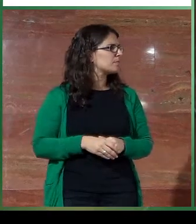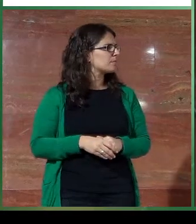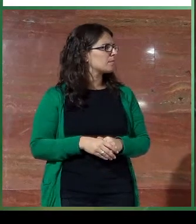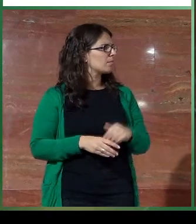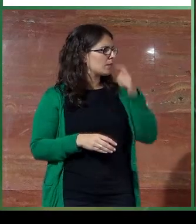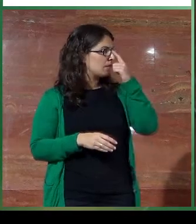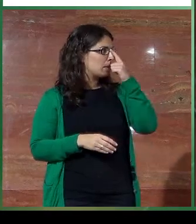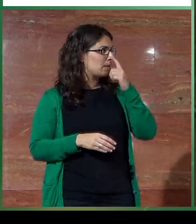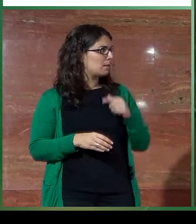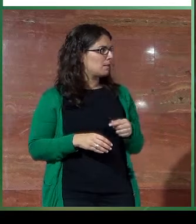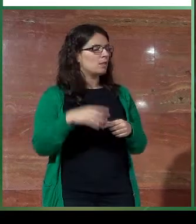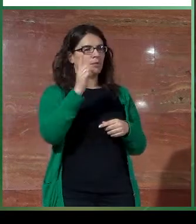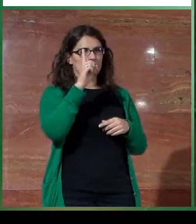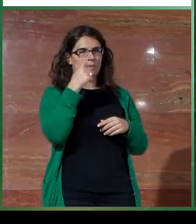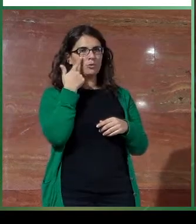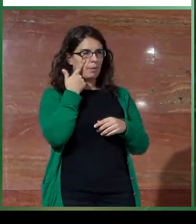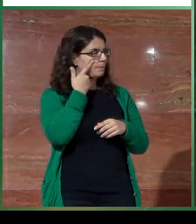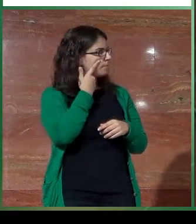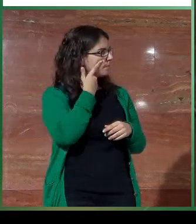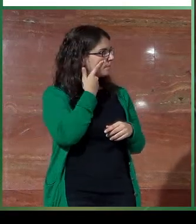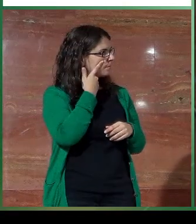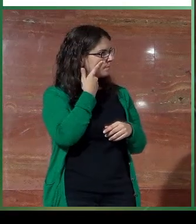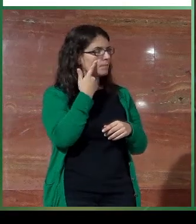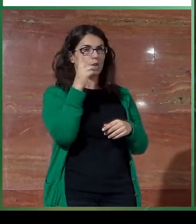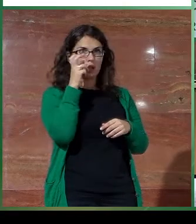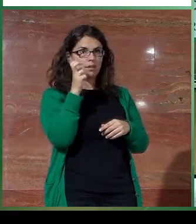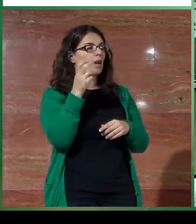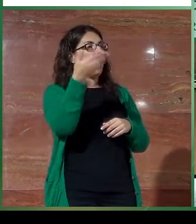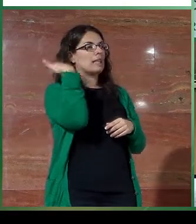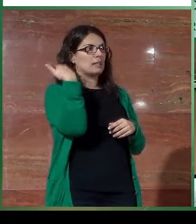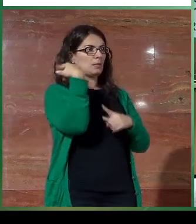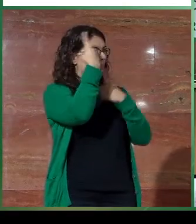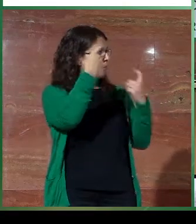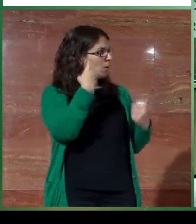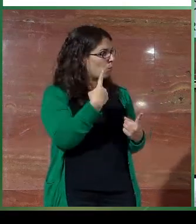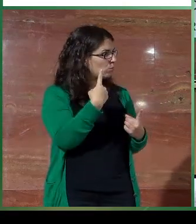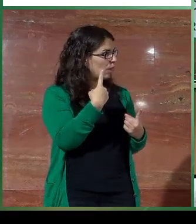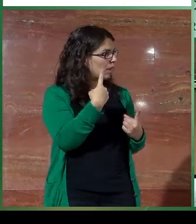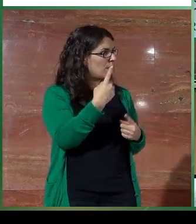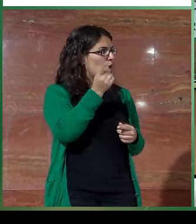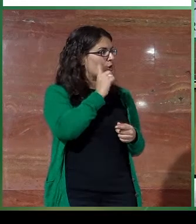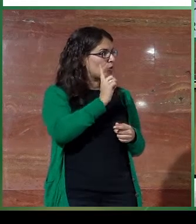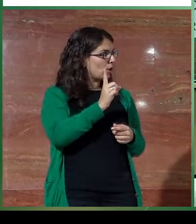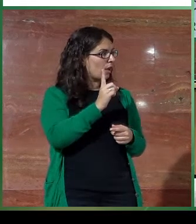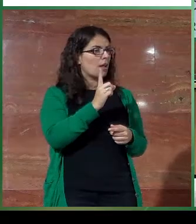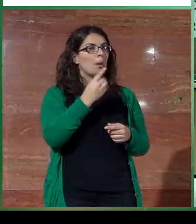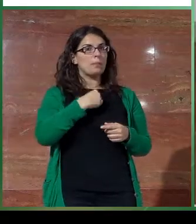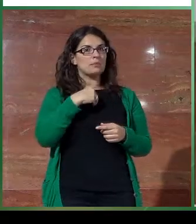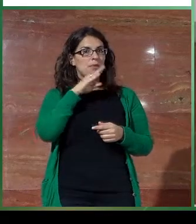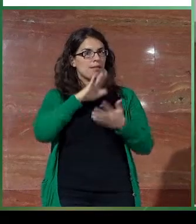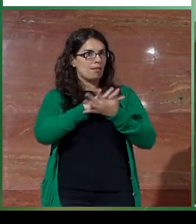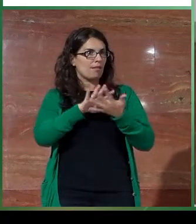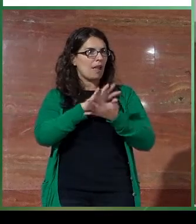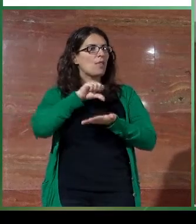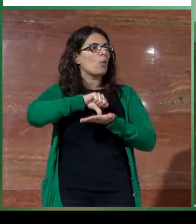Vamos a ver, yo la anterior pregunta... ¿Se oye? La anterior pregunta no sé si era la misma de lo que hablábamos ahora, era la